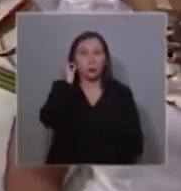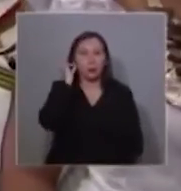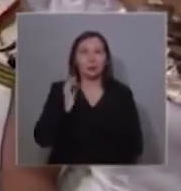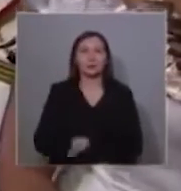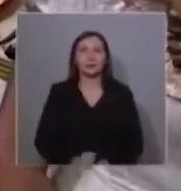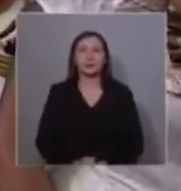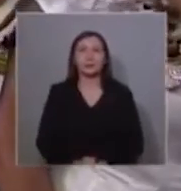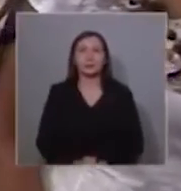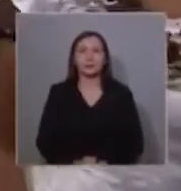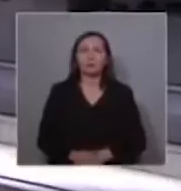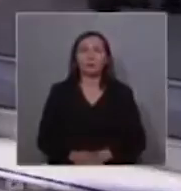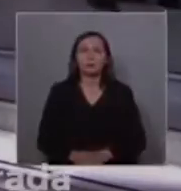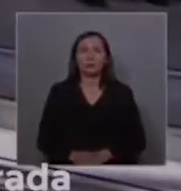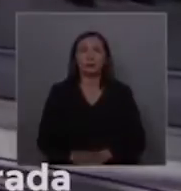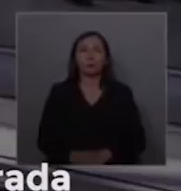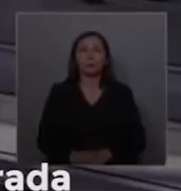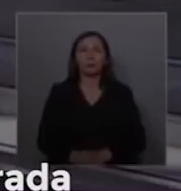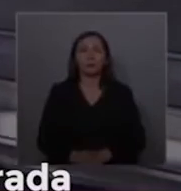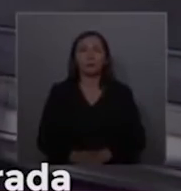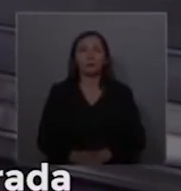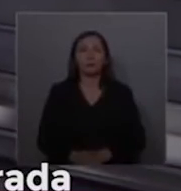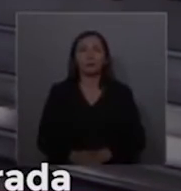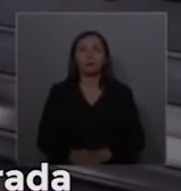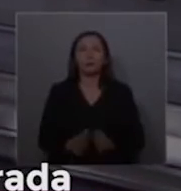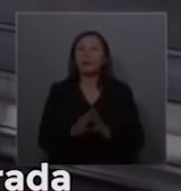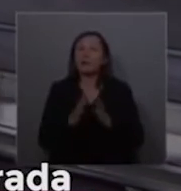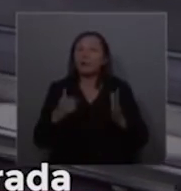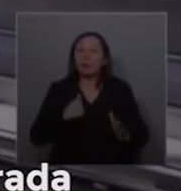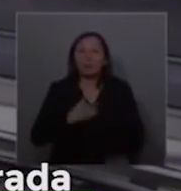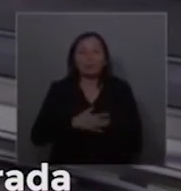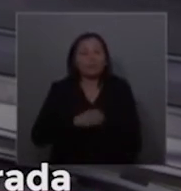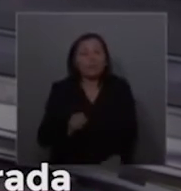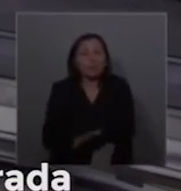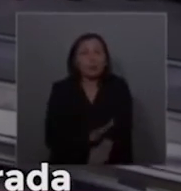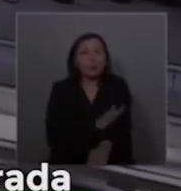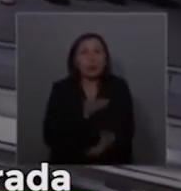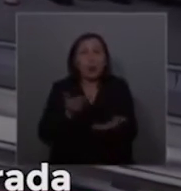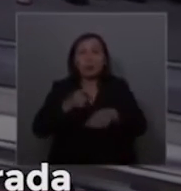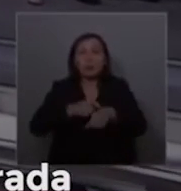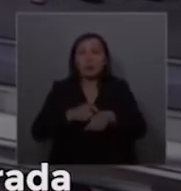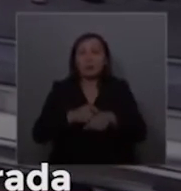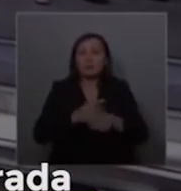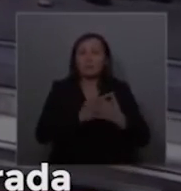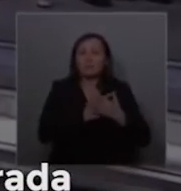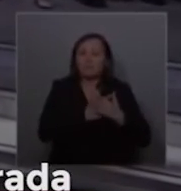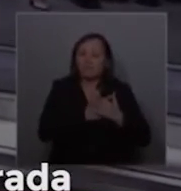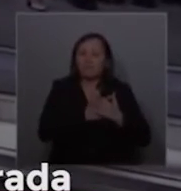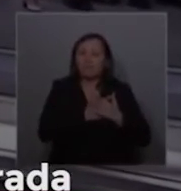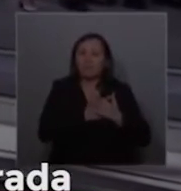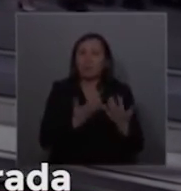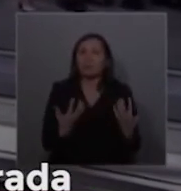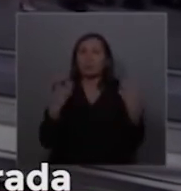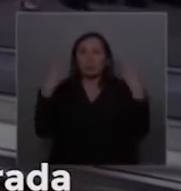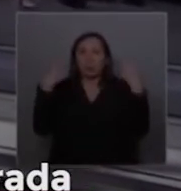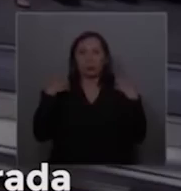mantienen el sistema capitalista y los centros de desarrollo están en latinoamérica y en ese sentido